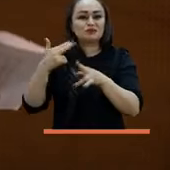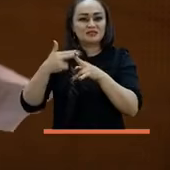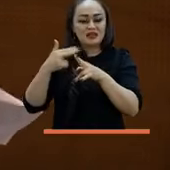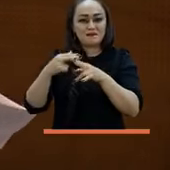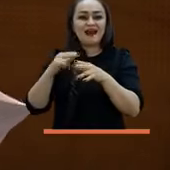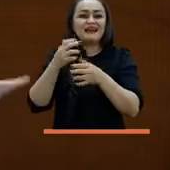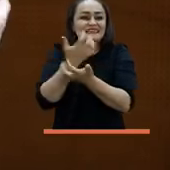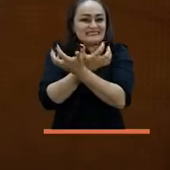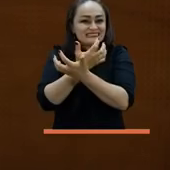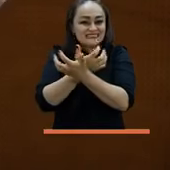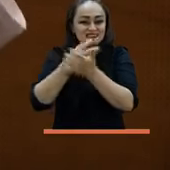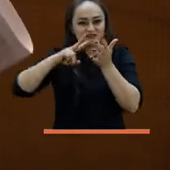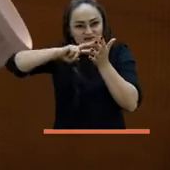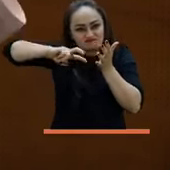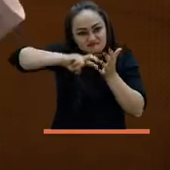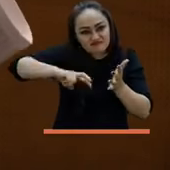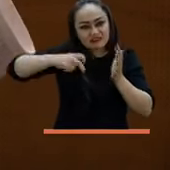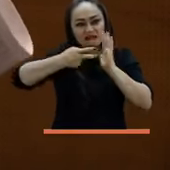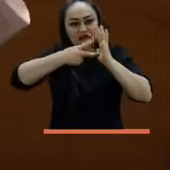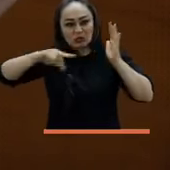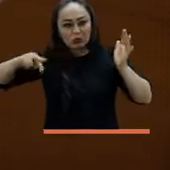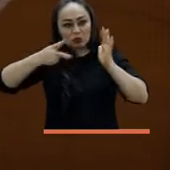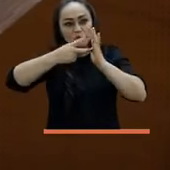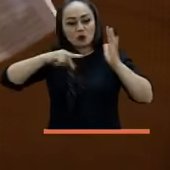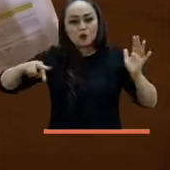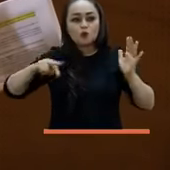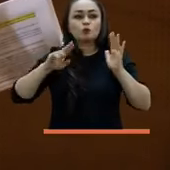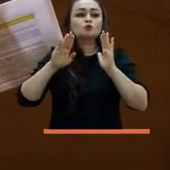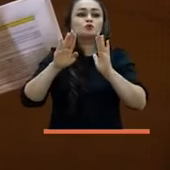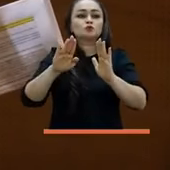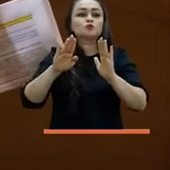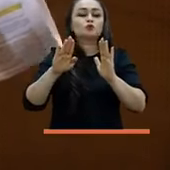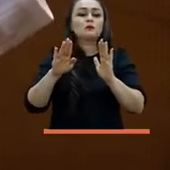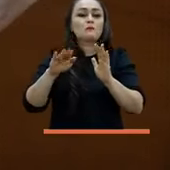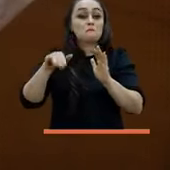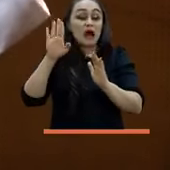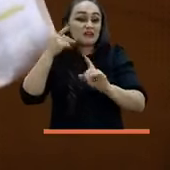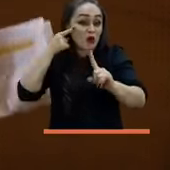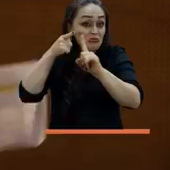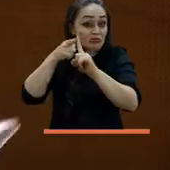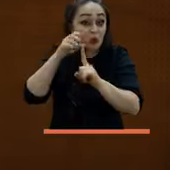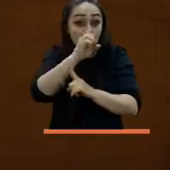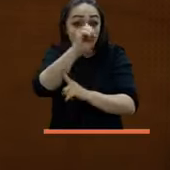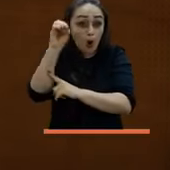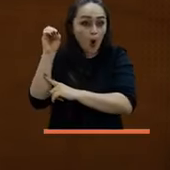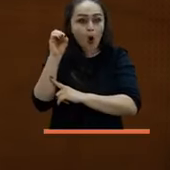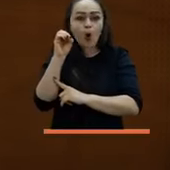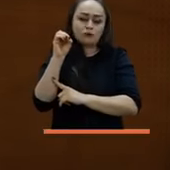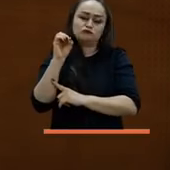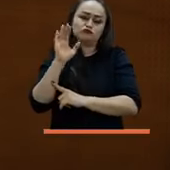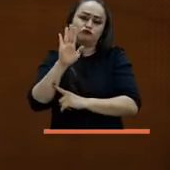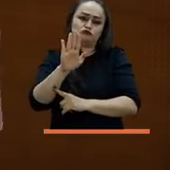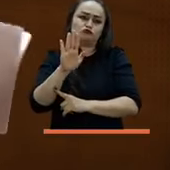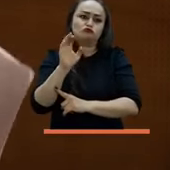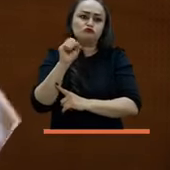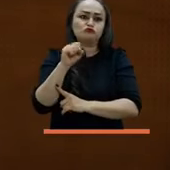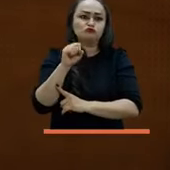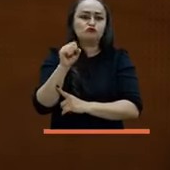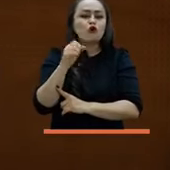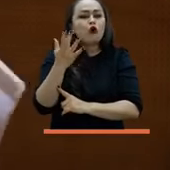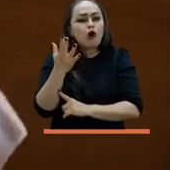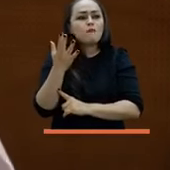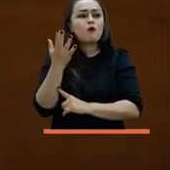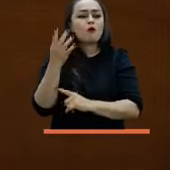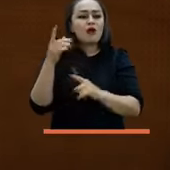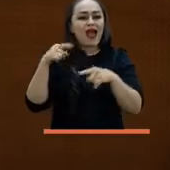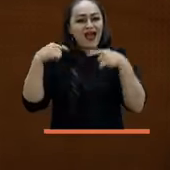la ciencia y la tecnología que tradicionalmente son sectores que están enfocados hacia los hombres son áreas muy masculinizadas es también como desde los